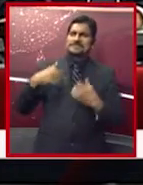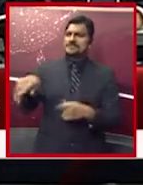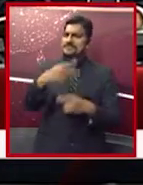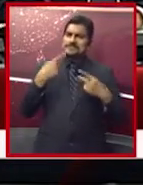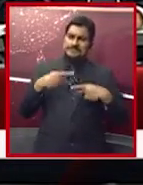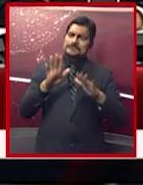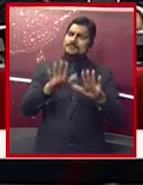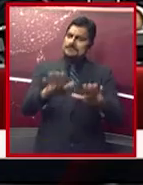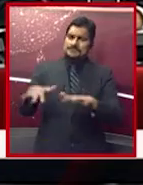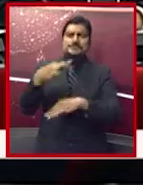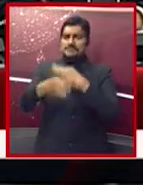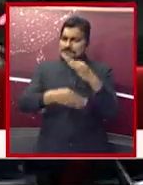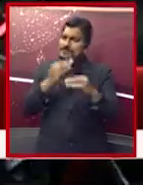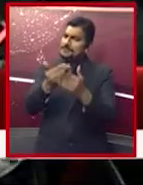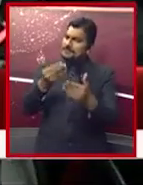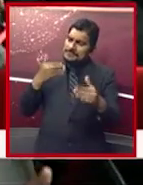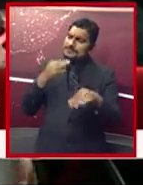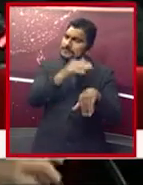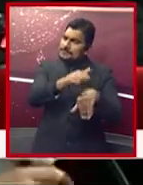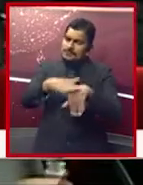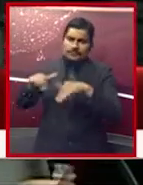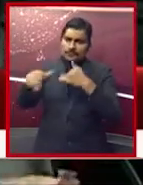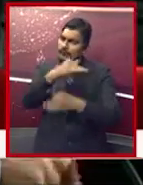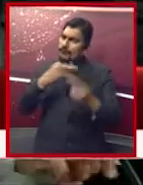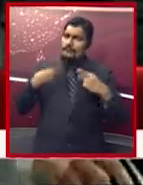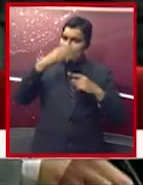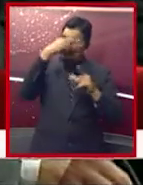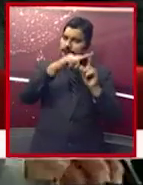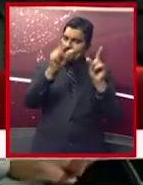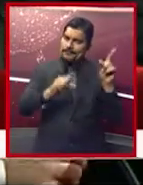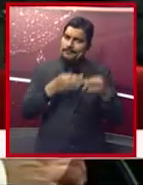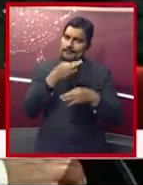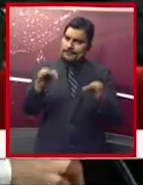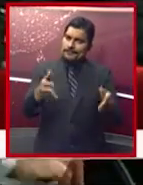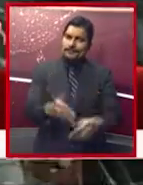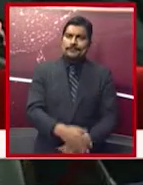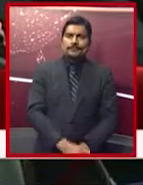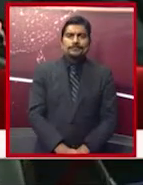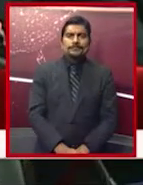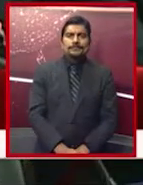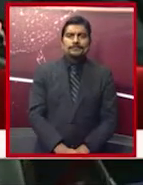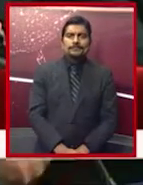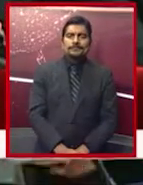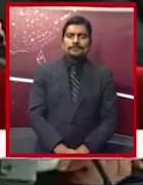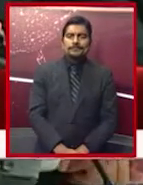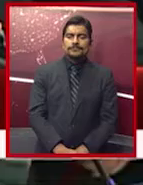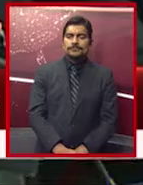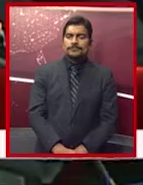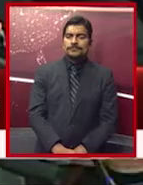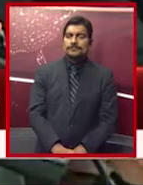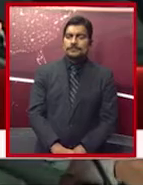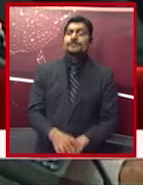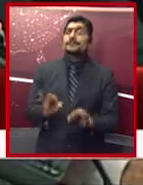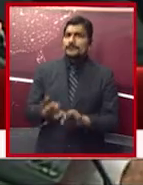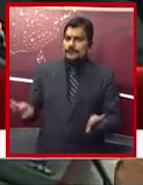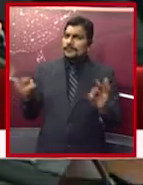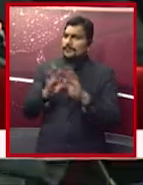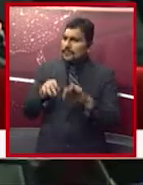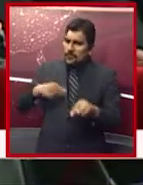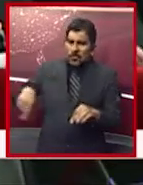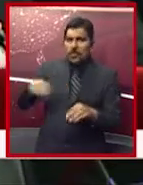lo que pidió informar con oportunidad a los mexicanos. Lo que yo les pediría es que